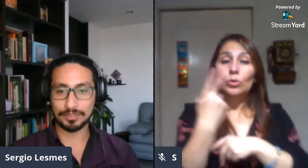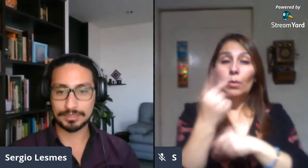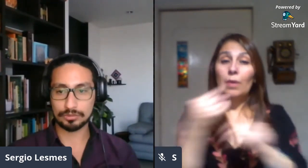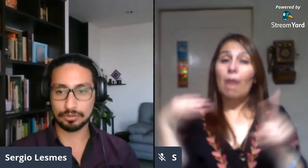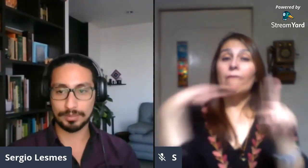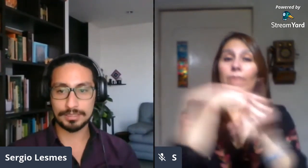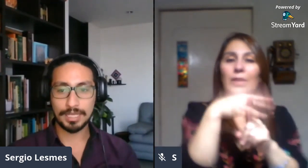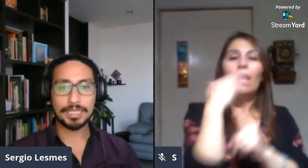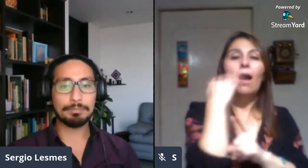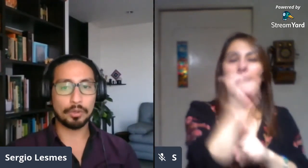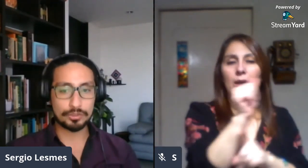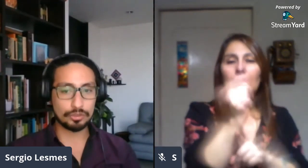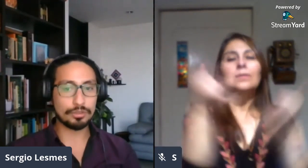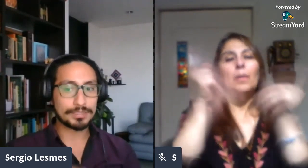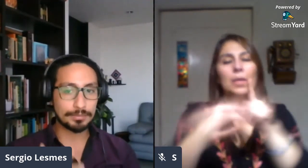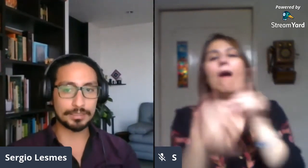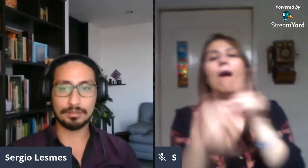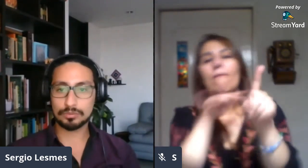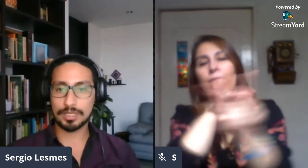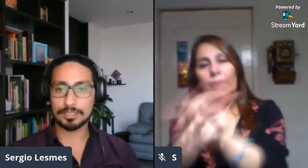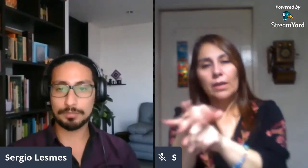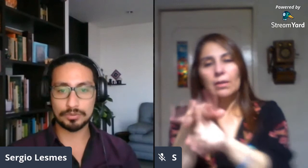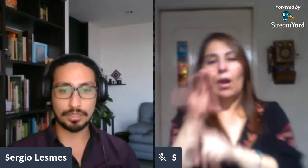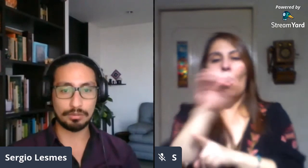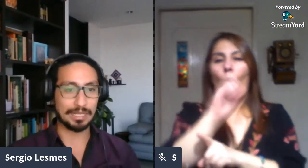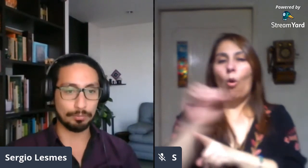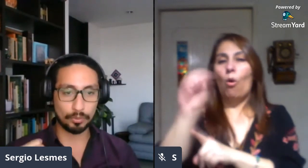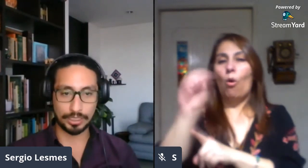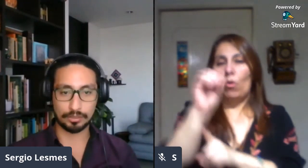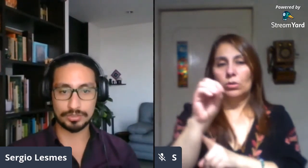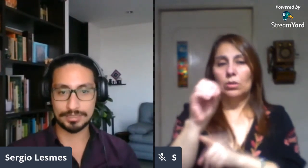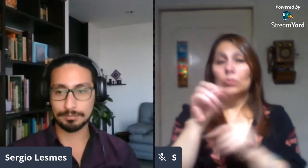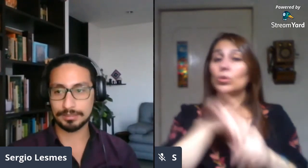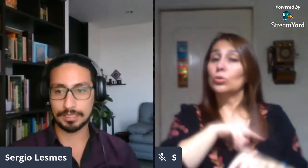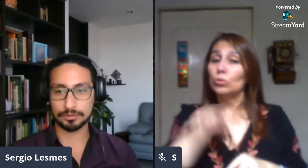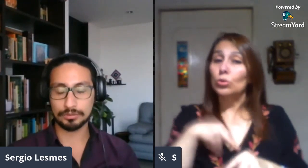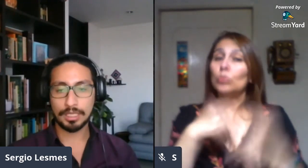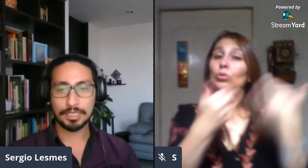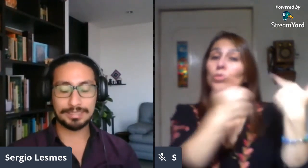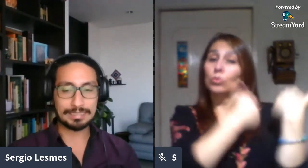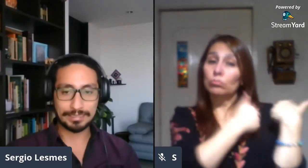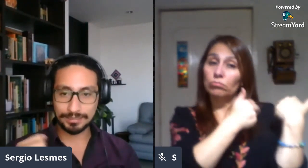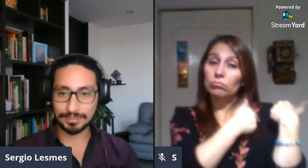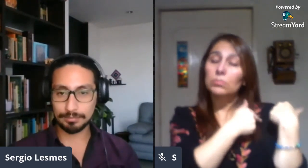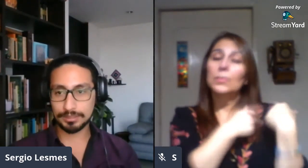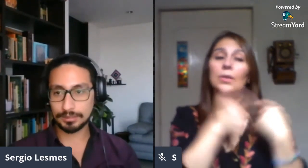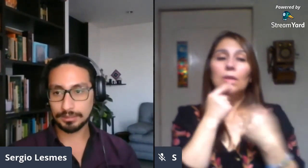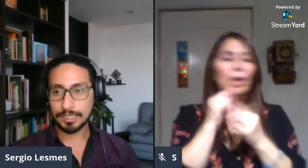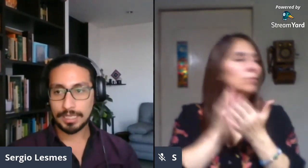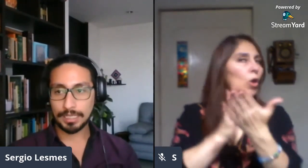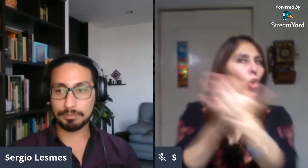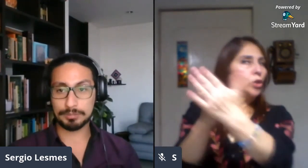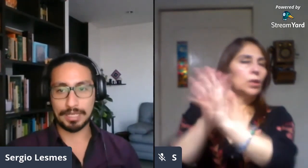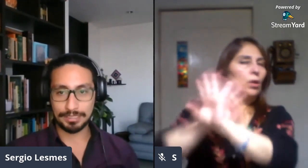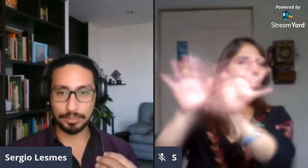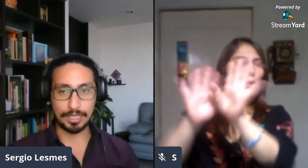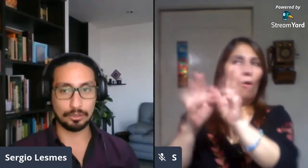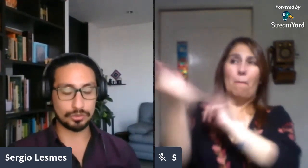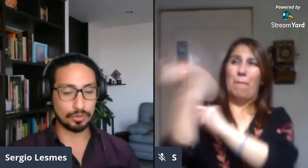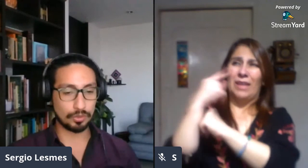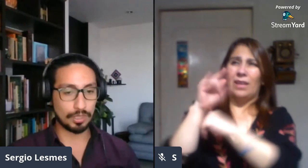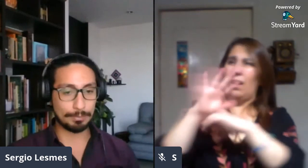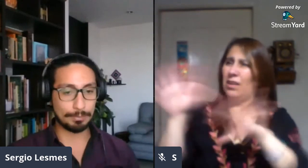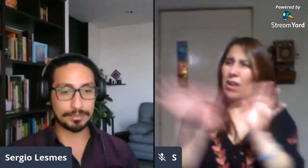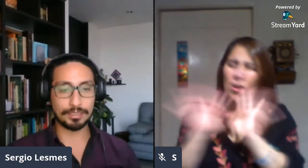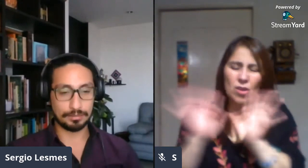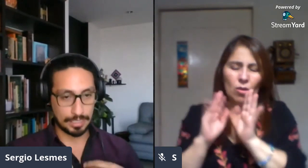también afecta a los hombres, y por eso los hombres también tenemos una responsabilidad en oponernos a ese mandato decididamente, pues para